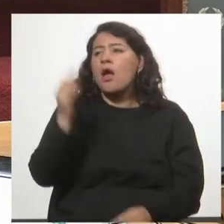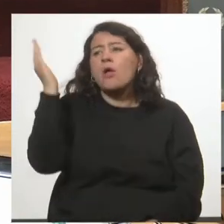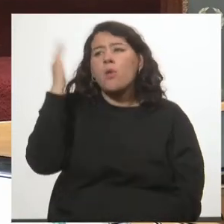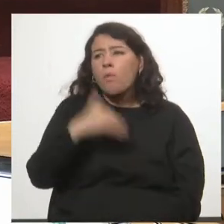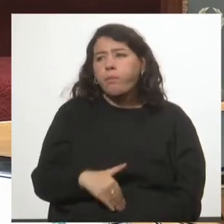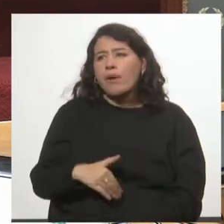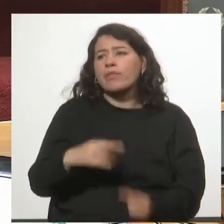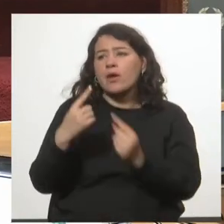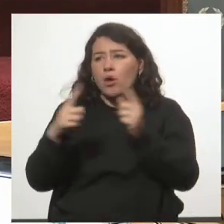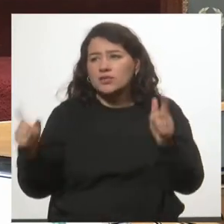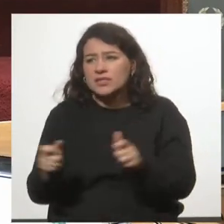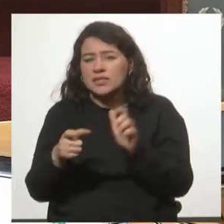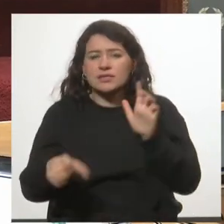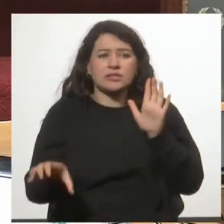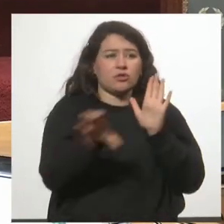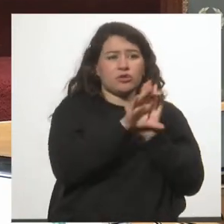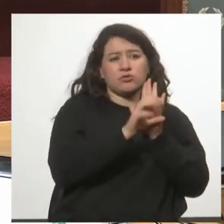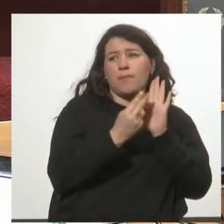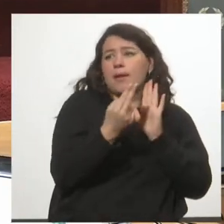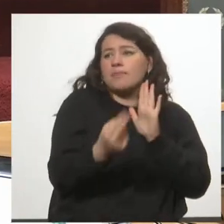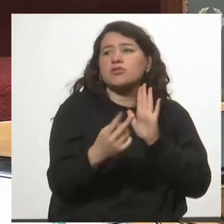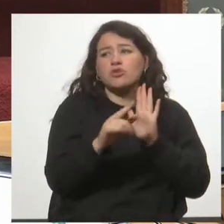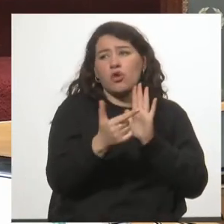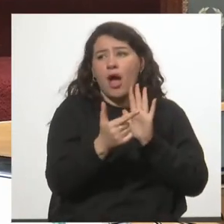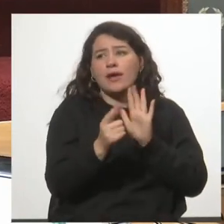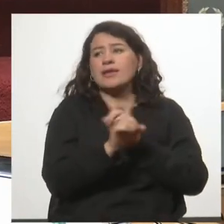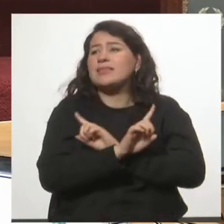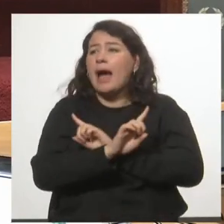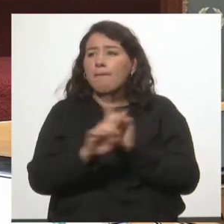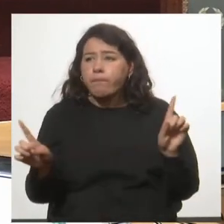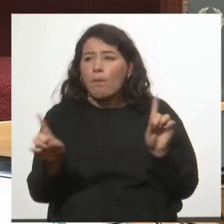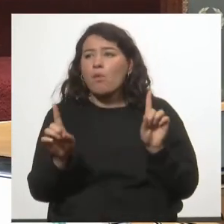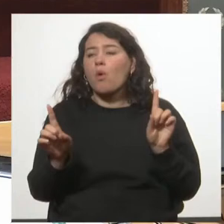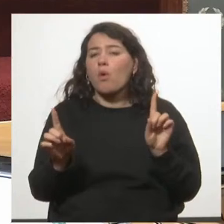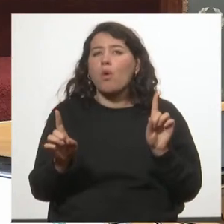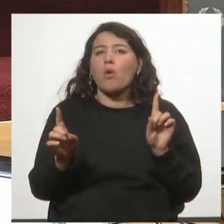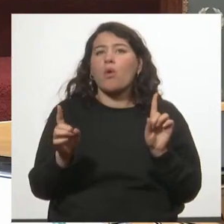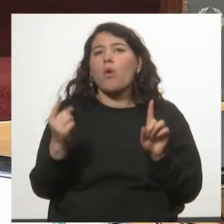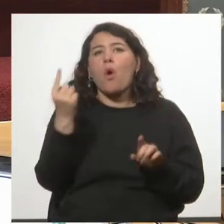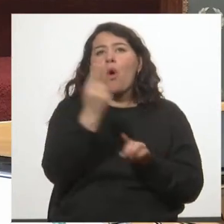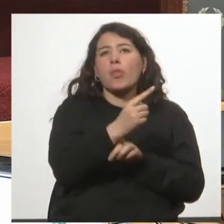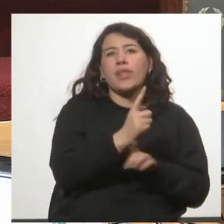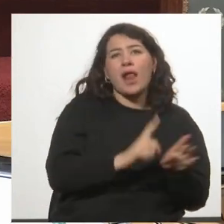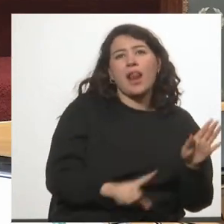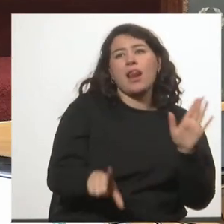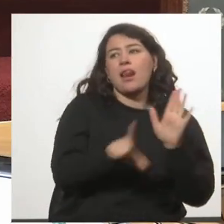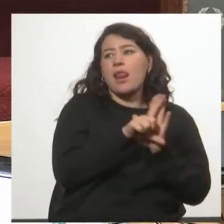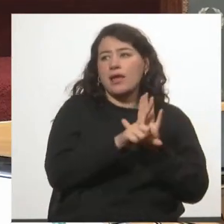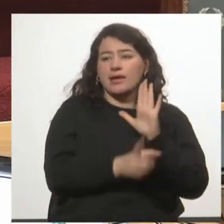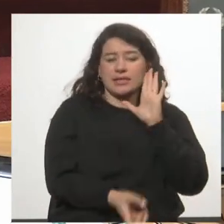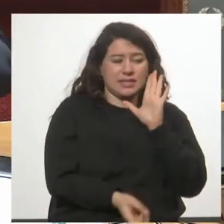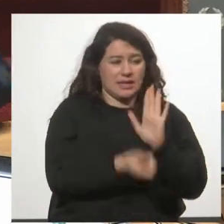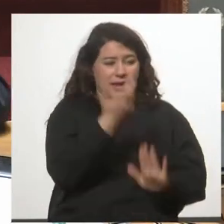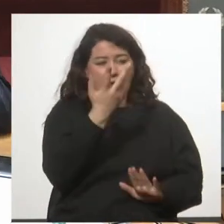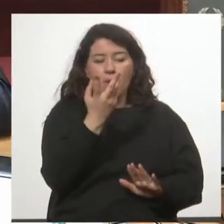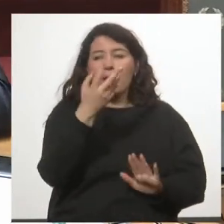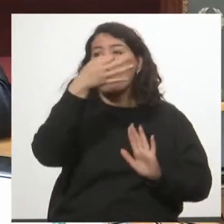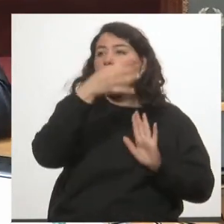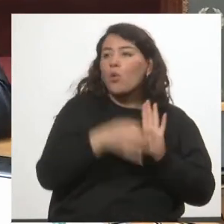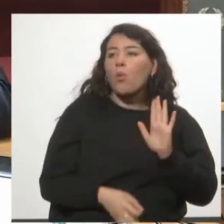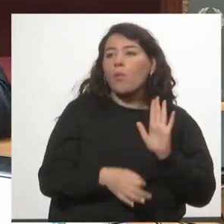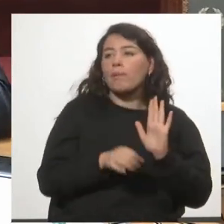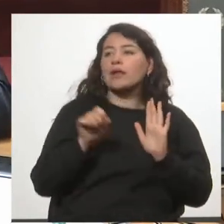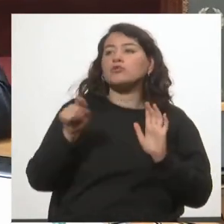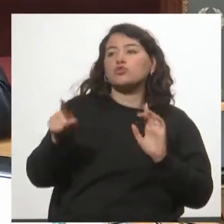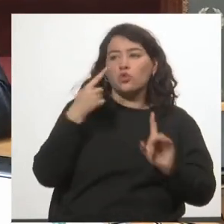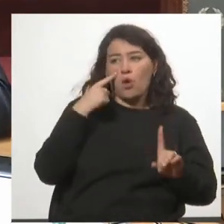cuales la constitución no le permite ni puede violentar las leyes para las cuales se crearon para cumplir 102